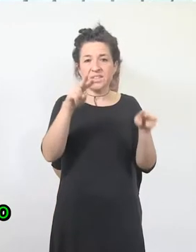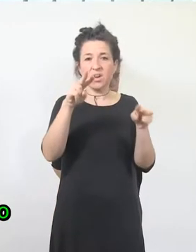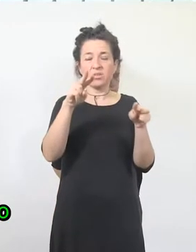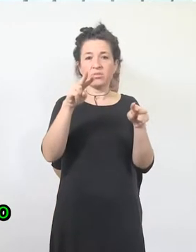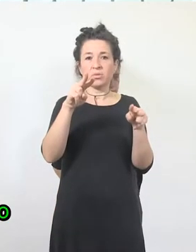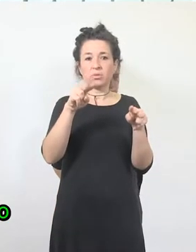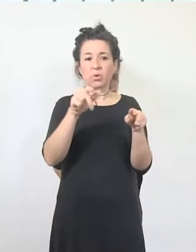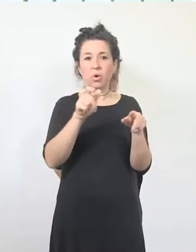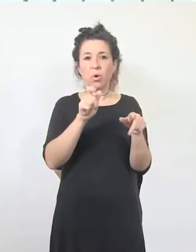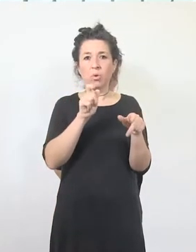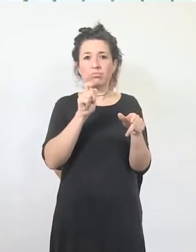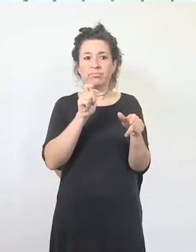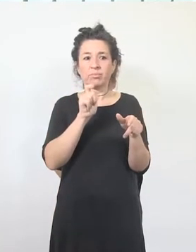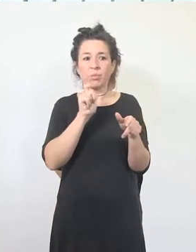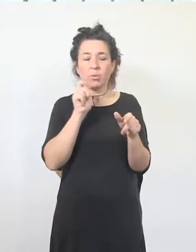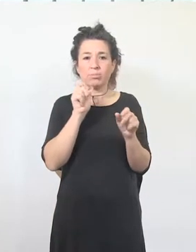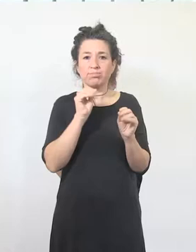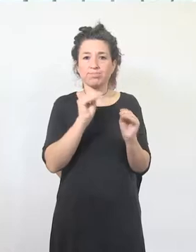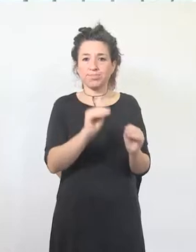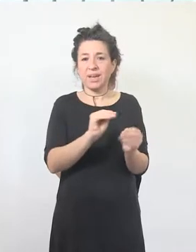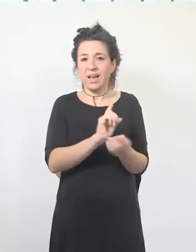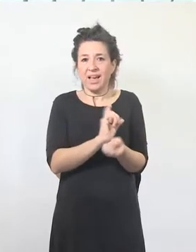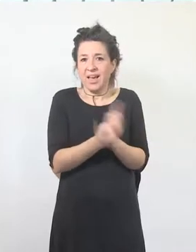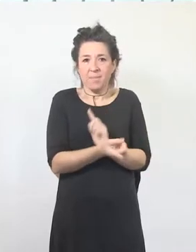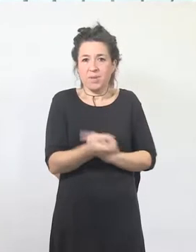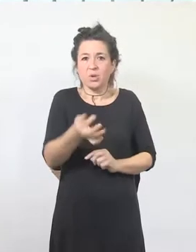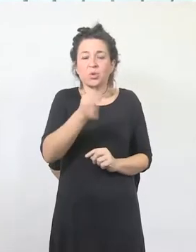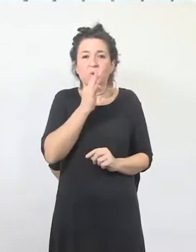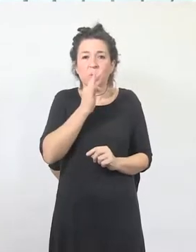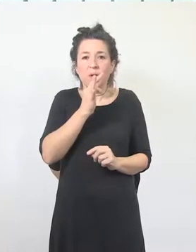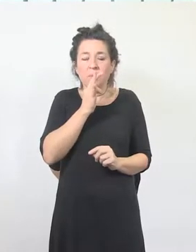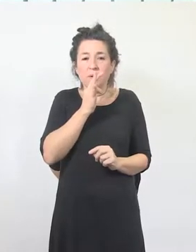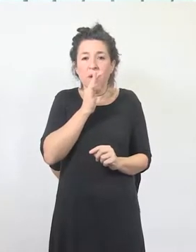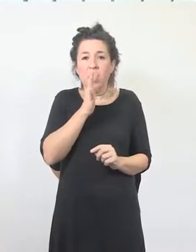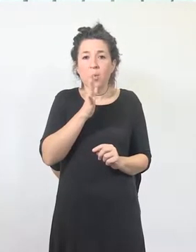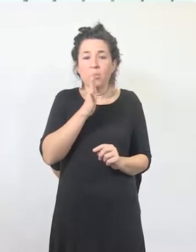esa consideración que merece el pueblo saharaui, estando ya